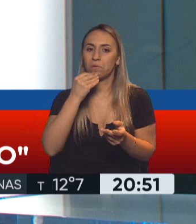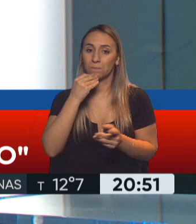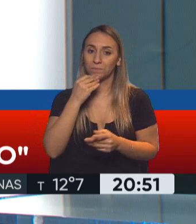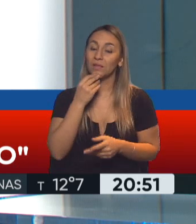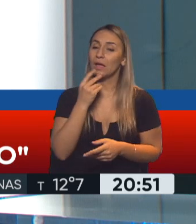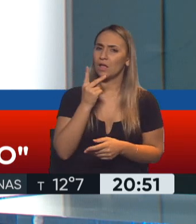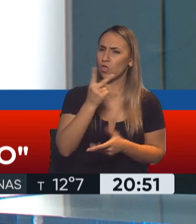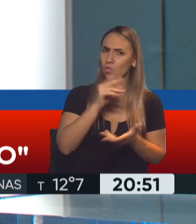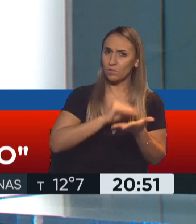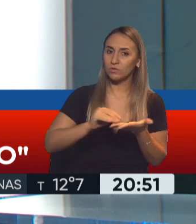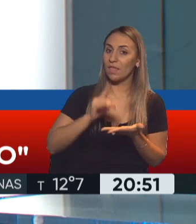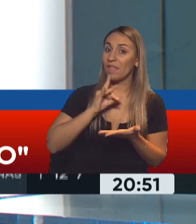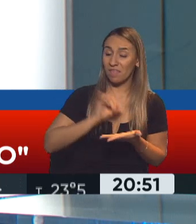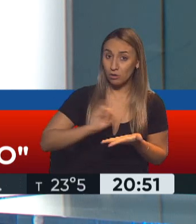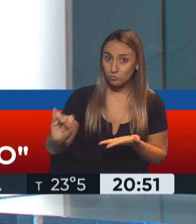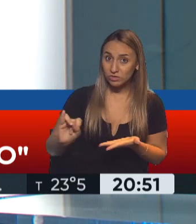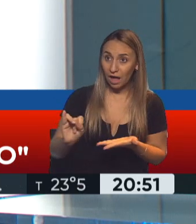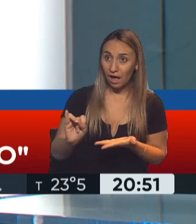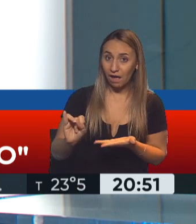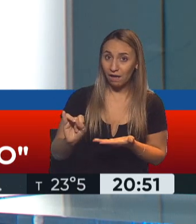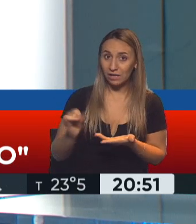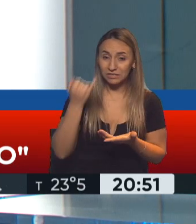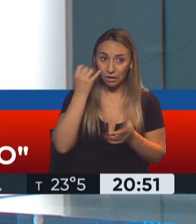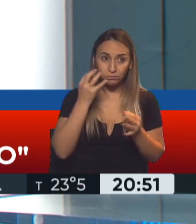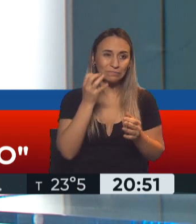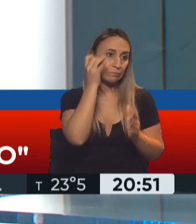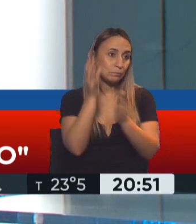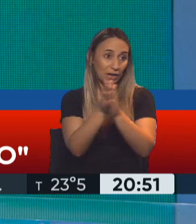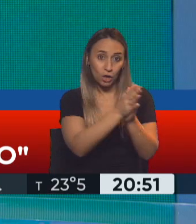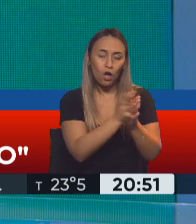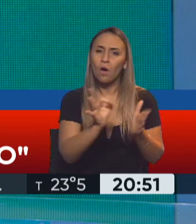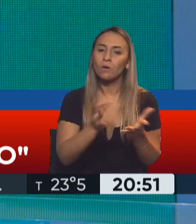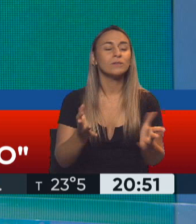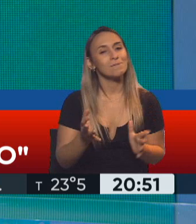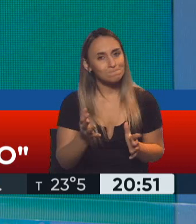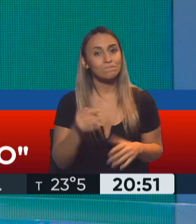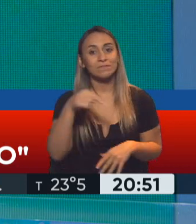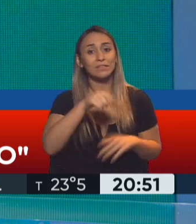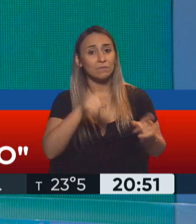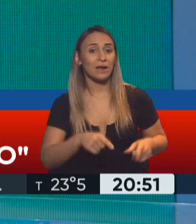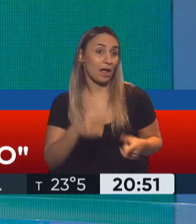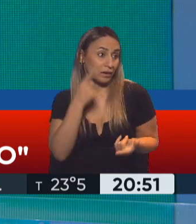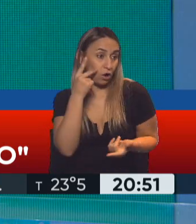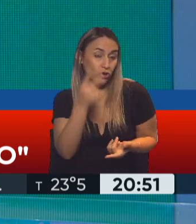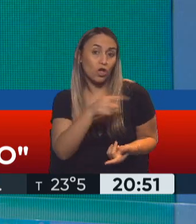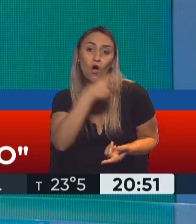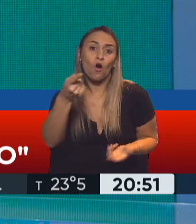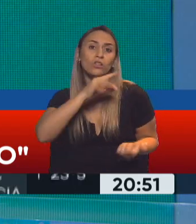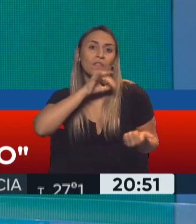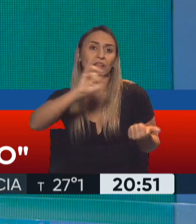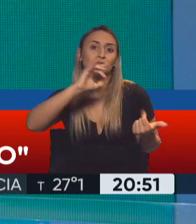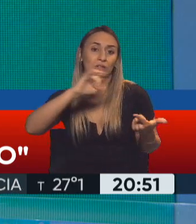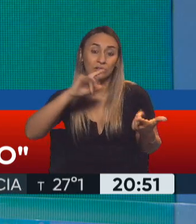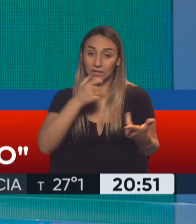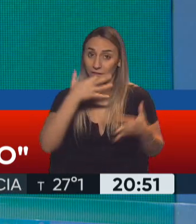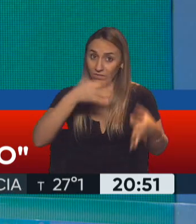presentan no yo creo que este es el tema creo que acá es donde inclusive para darle valor a otras denuncias que quieran tener si realmente